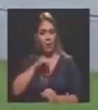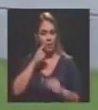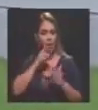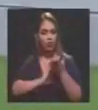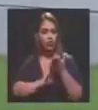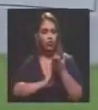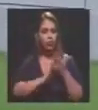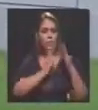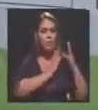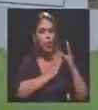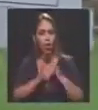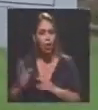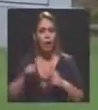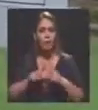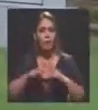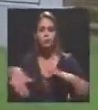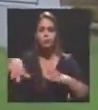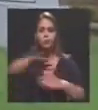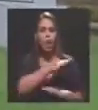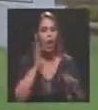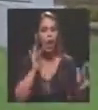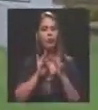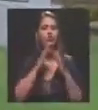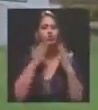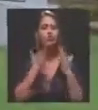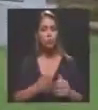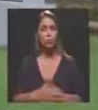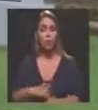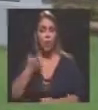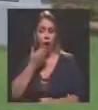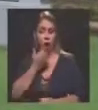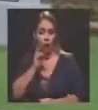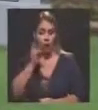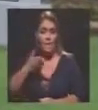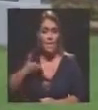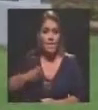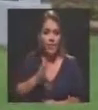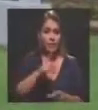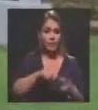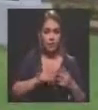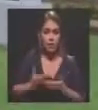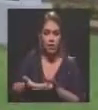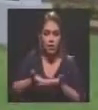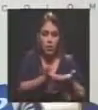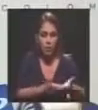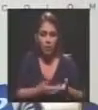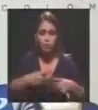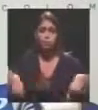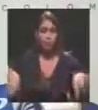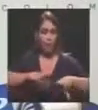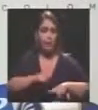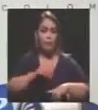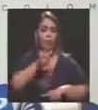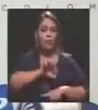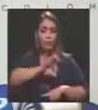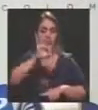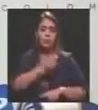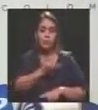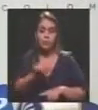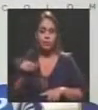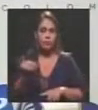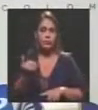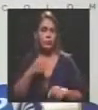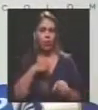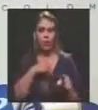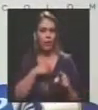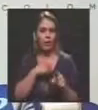en el sector. La pesca y el barequeo, que son la principal fuente de la economía, han bajado en un 90%. Pues afecta su vida socioeconómica